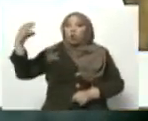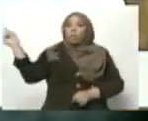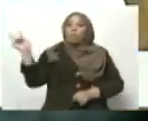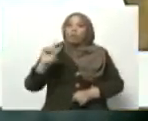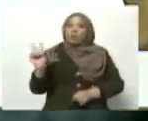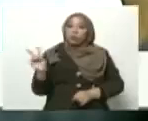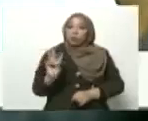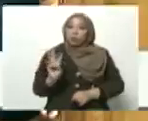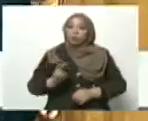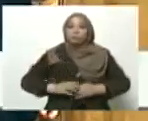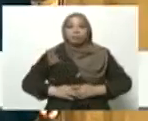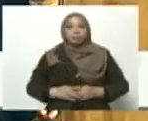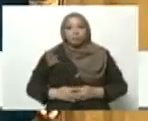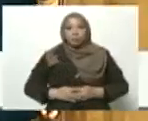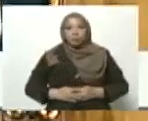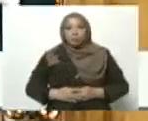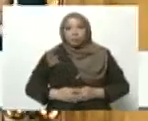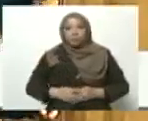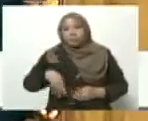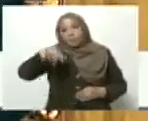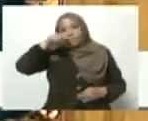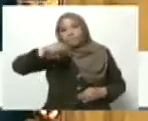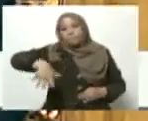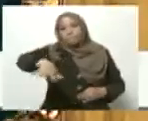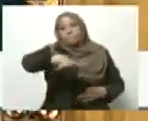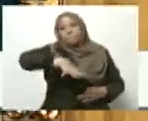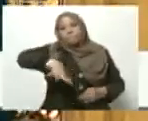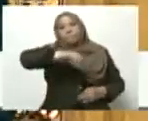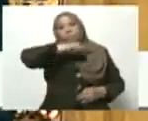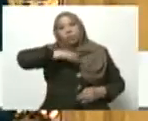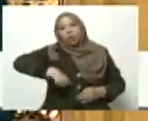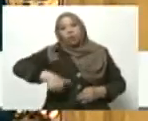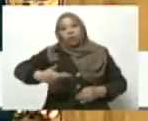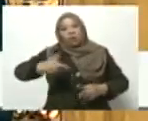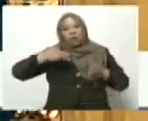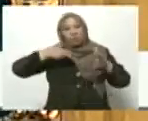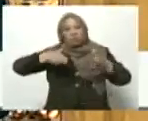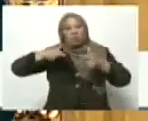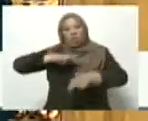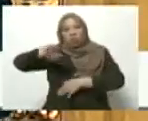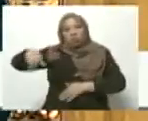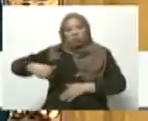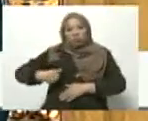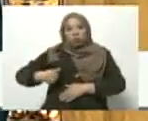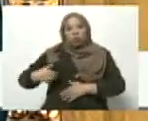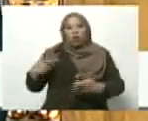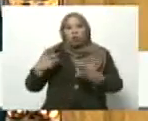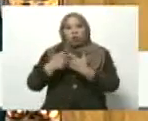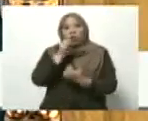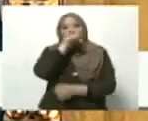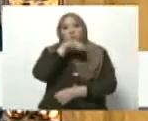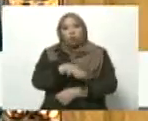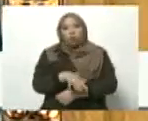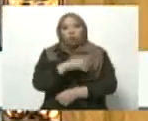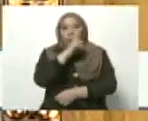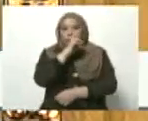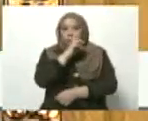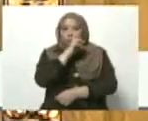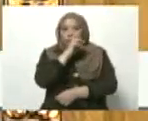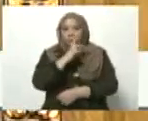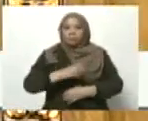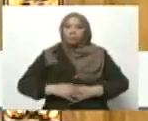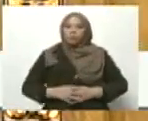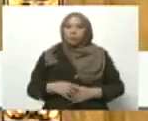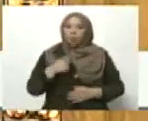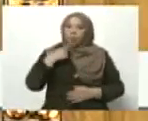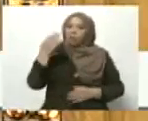la historia del pueblo colombiano y del pueblo venezolano, que nos pusiera Estados Unidos a matarnos entre nosotros. Es un crimen histórico que no tiene en